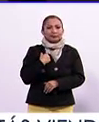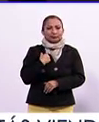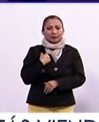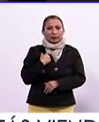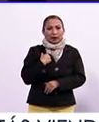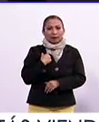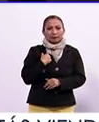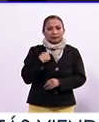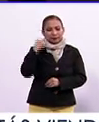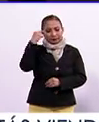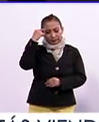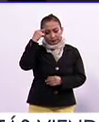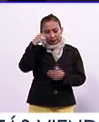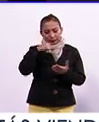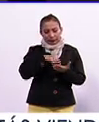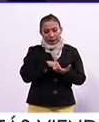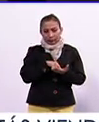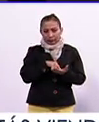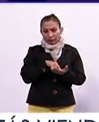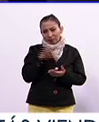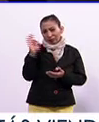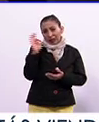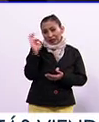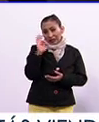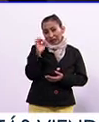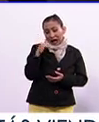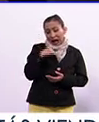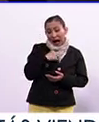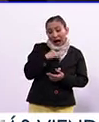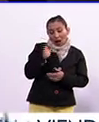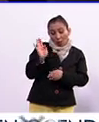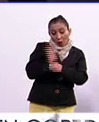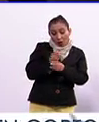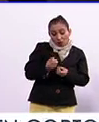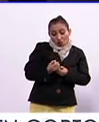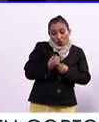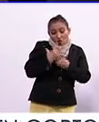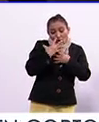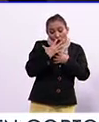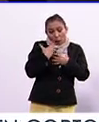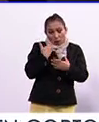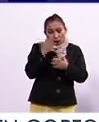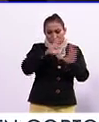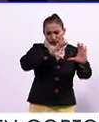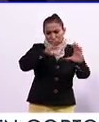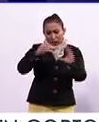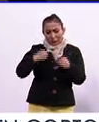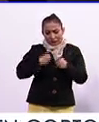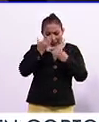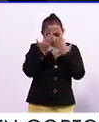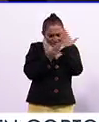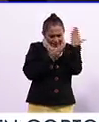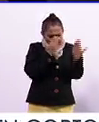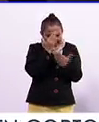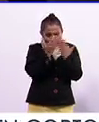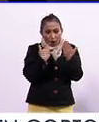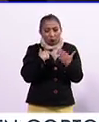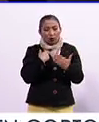que si uno ha tenido algún beneficio, por ejemplo, en la preparación de su vida, como